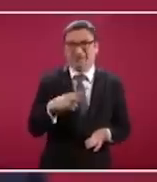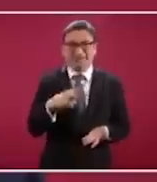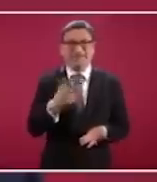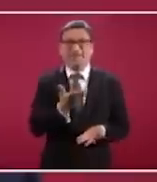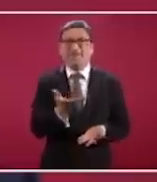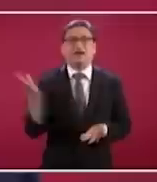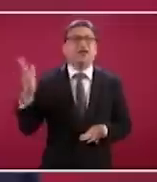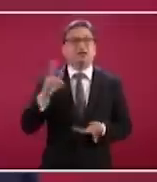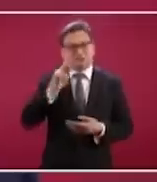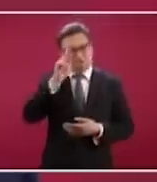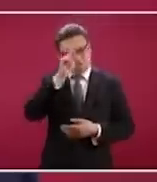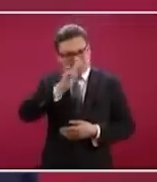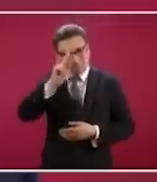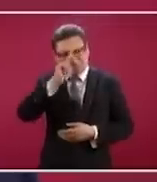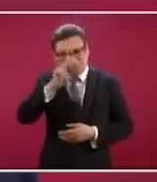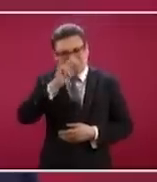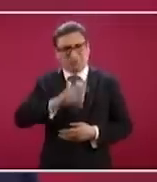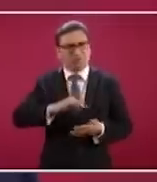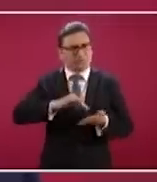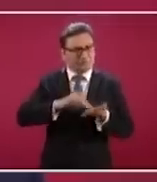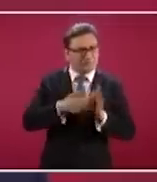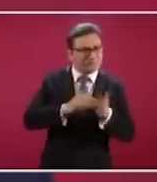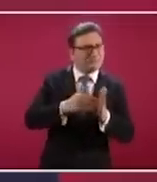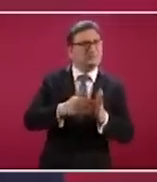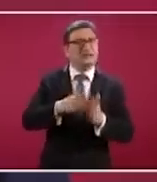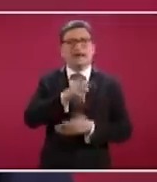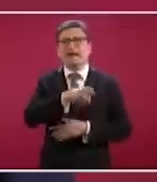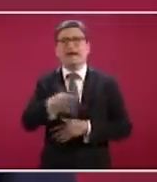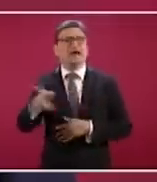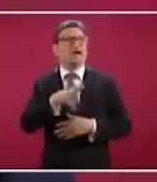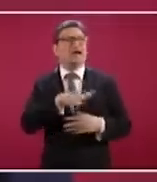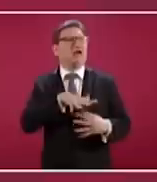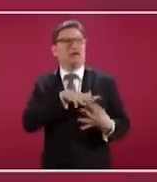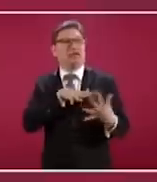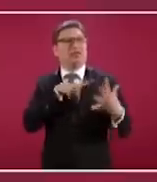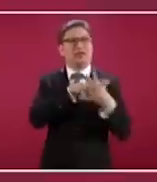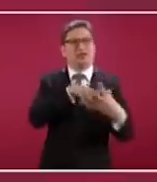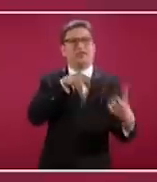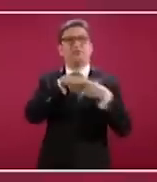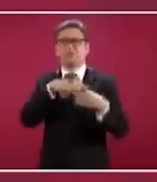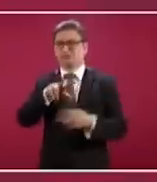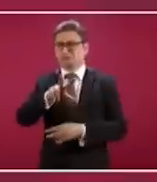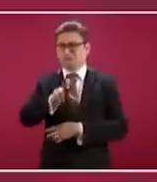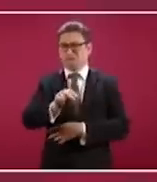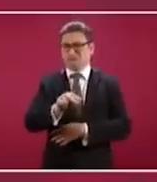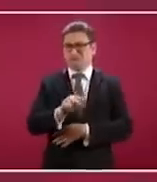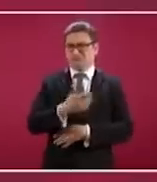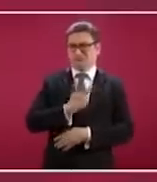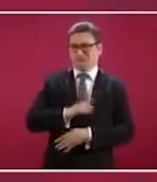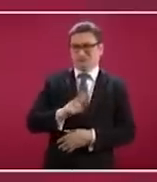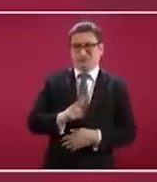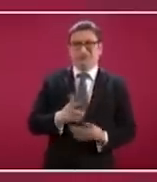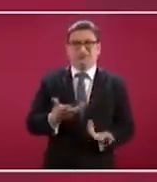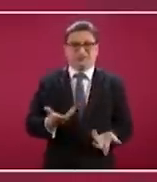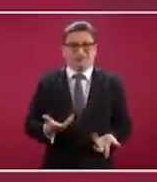es prudente, no quiere la confrontación. Yo he